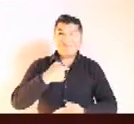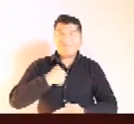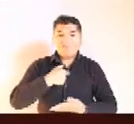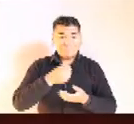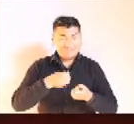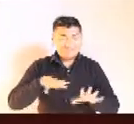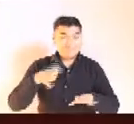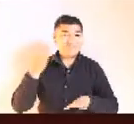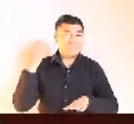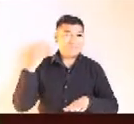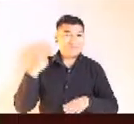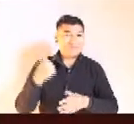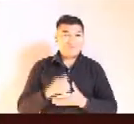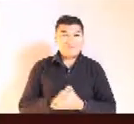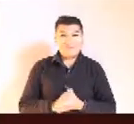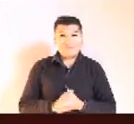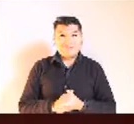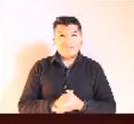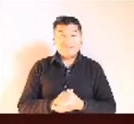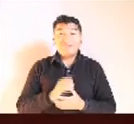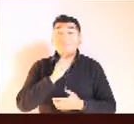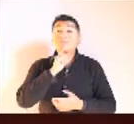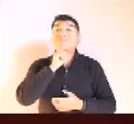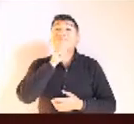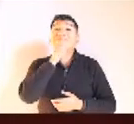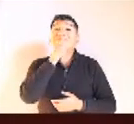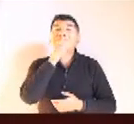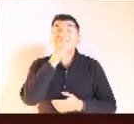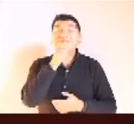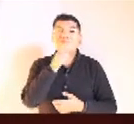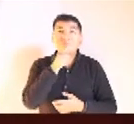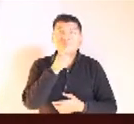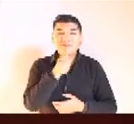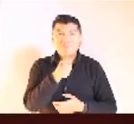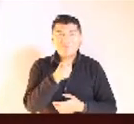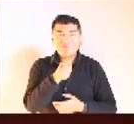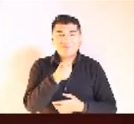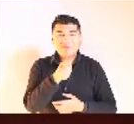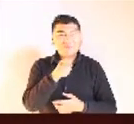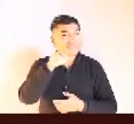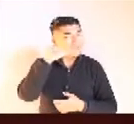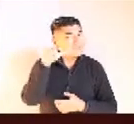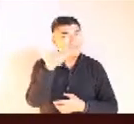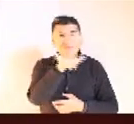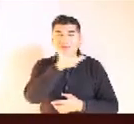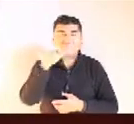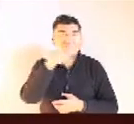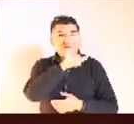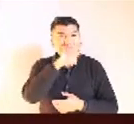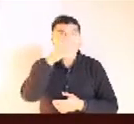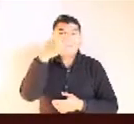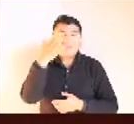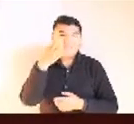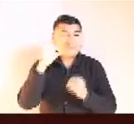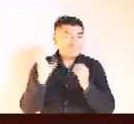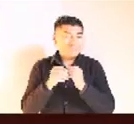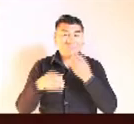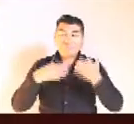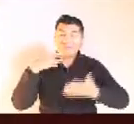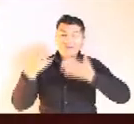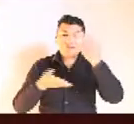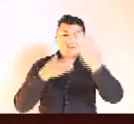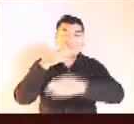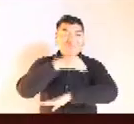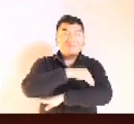perdido. Les aseguro que de la misma manera habrá más alegría en el